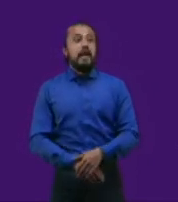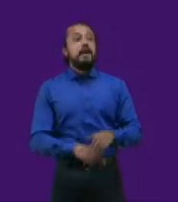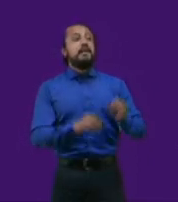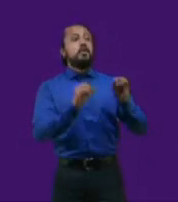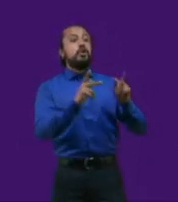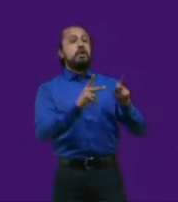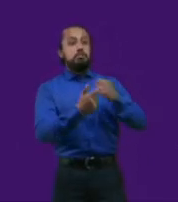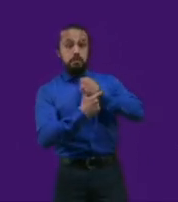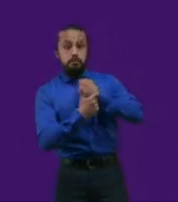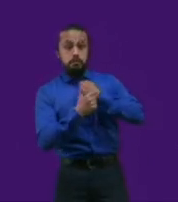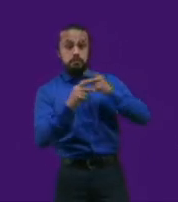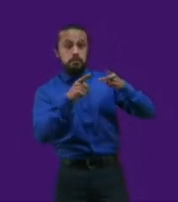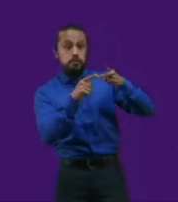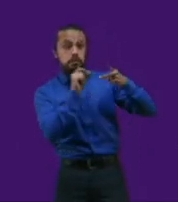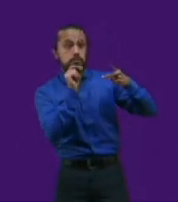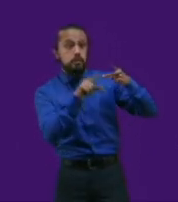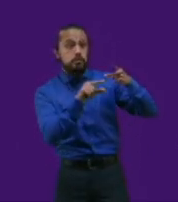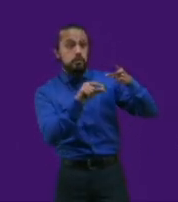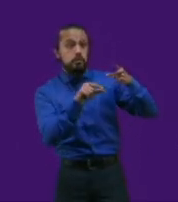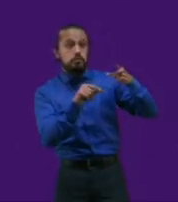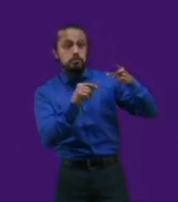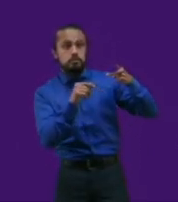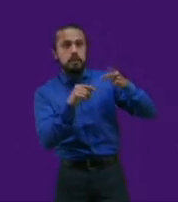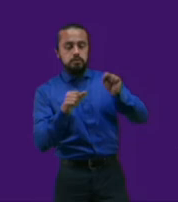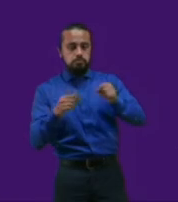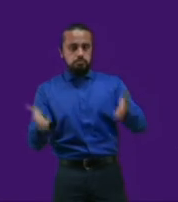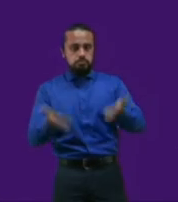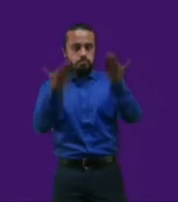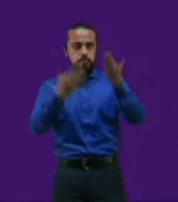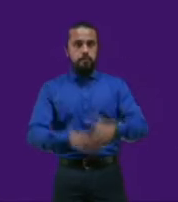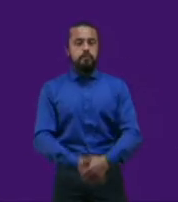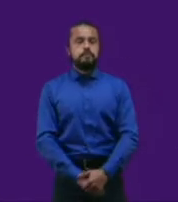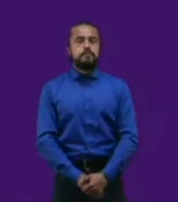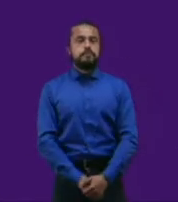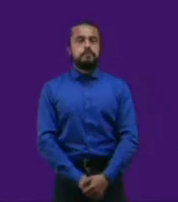tenemos tiempo todavía para la segunda pregunta, ¿cierto? Sí, claro, dale. Sí.